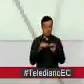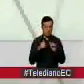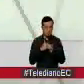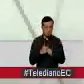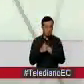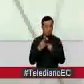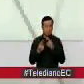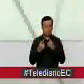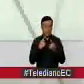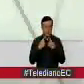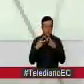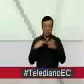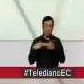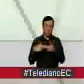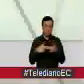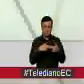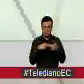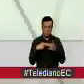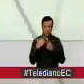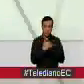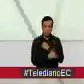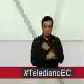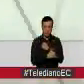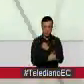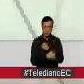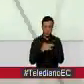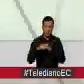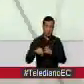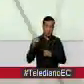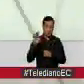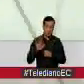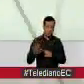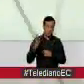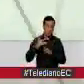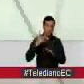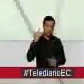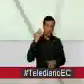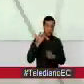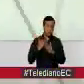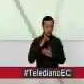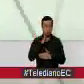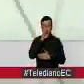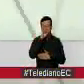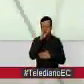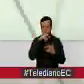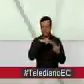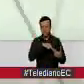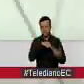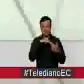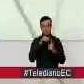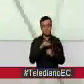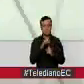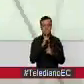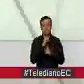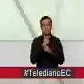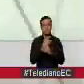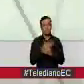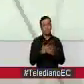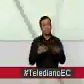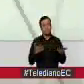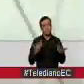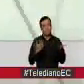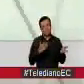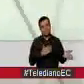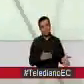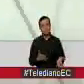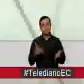una buena relación con el país del norte. Históricamente hemos mantenido una buena relación, históricamente ha sido un país que